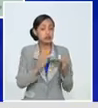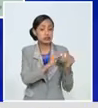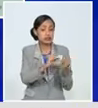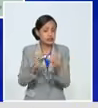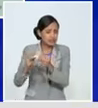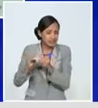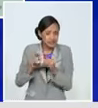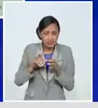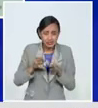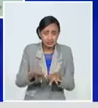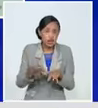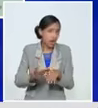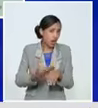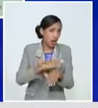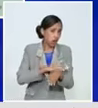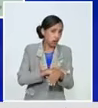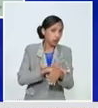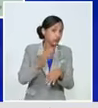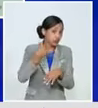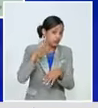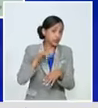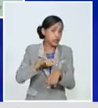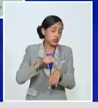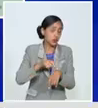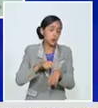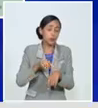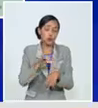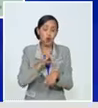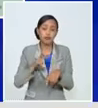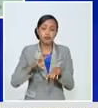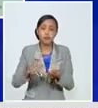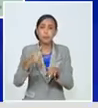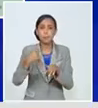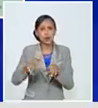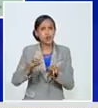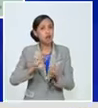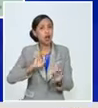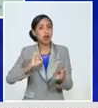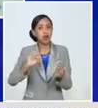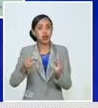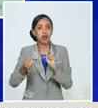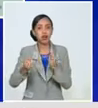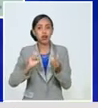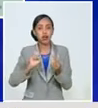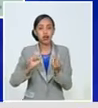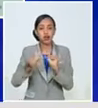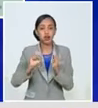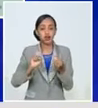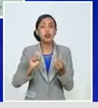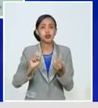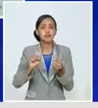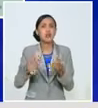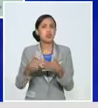importante en un momento determinado, ya controlada desde hace varios días.